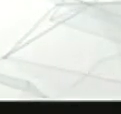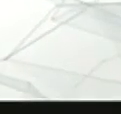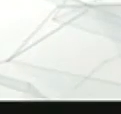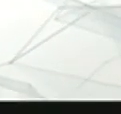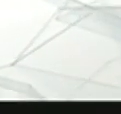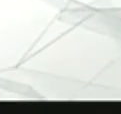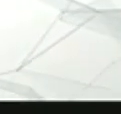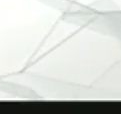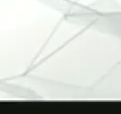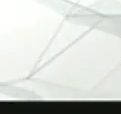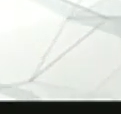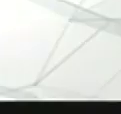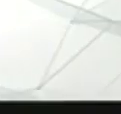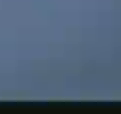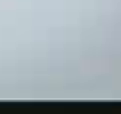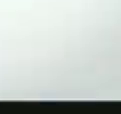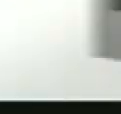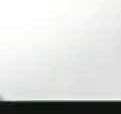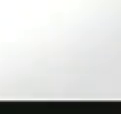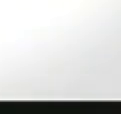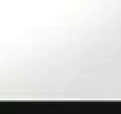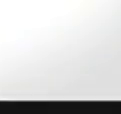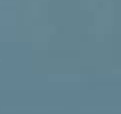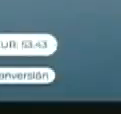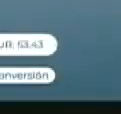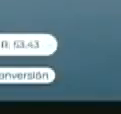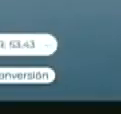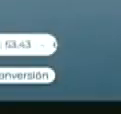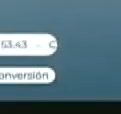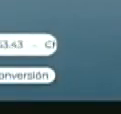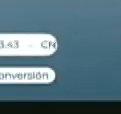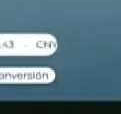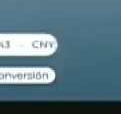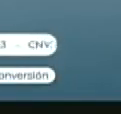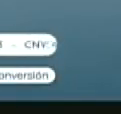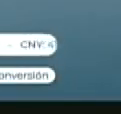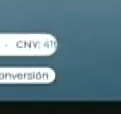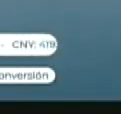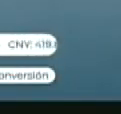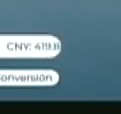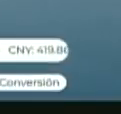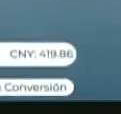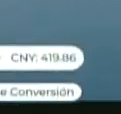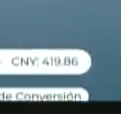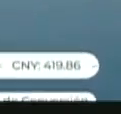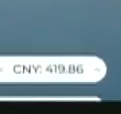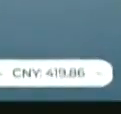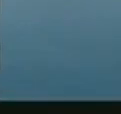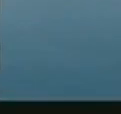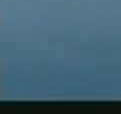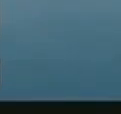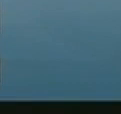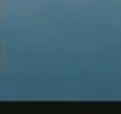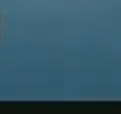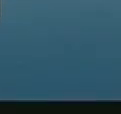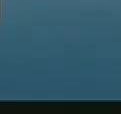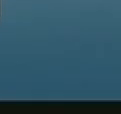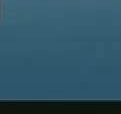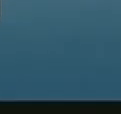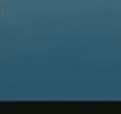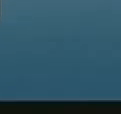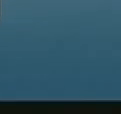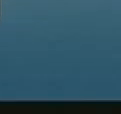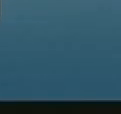en criptomonedas hacia Venezuela. También pone a disposición la Petrocalculadora, una herramienta